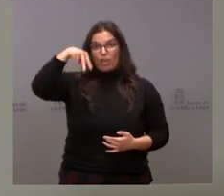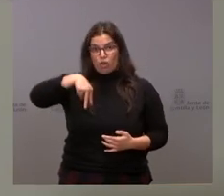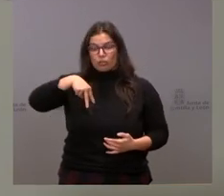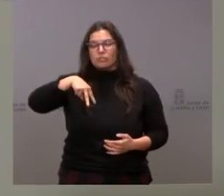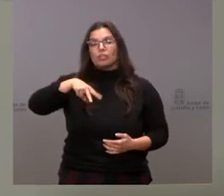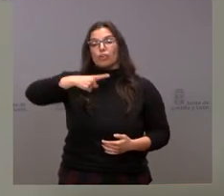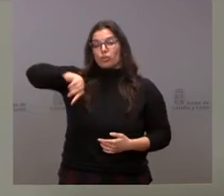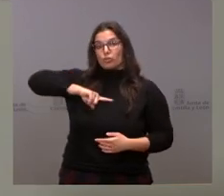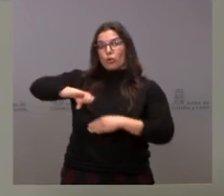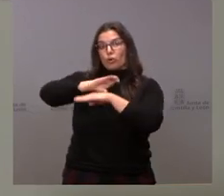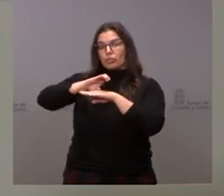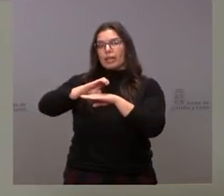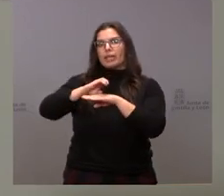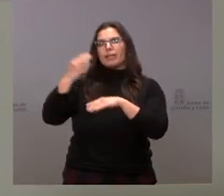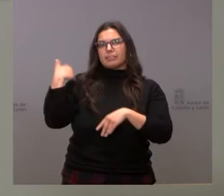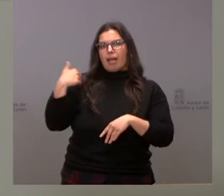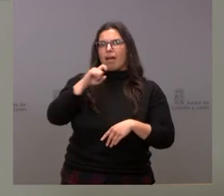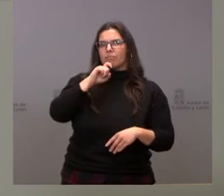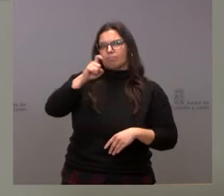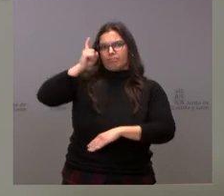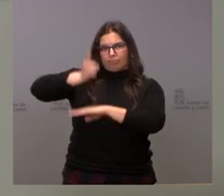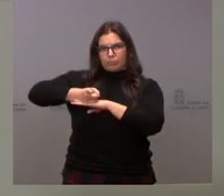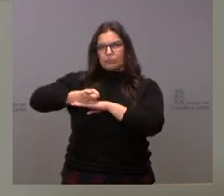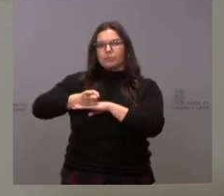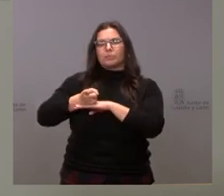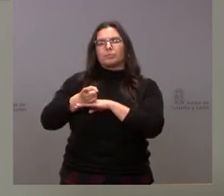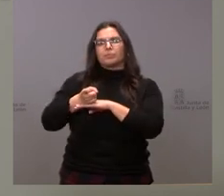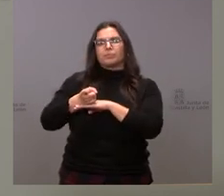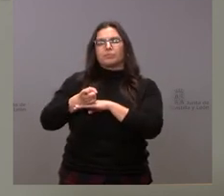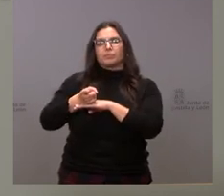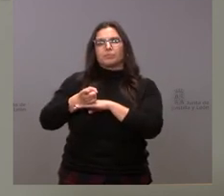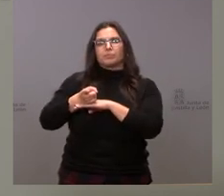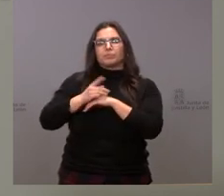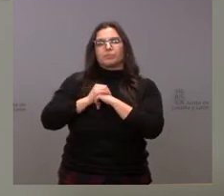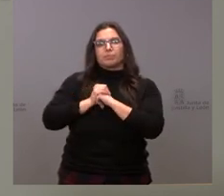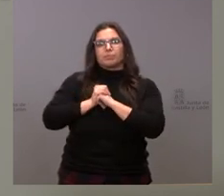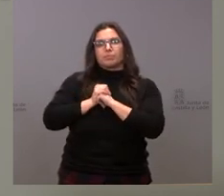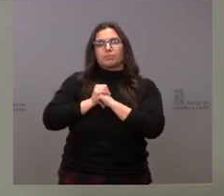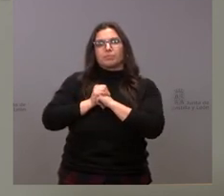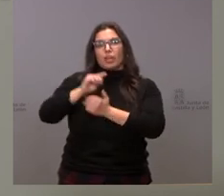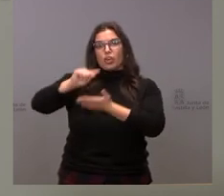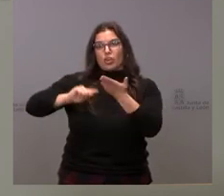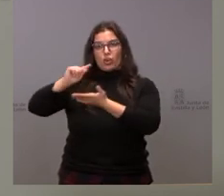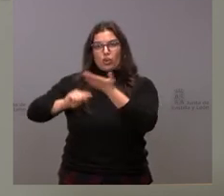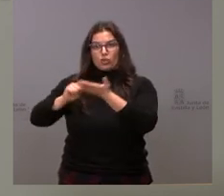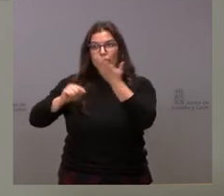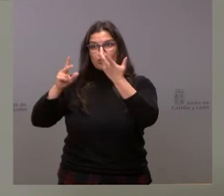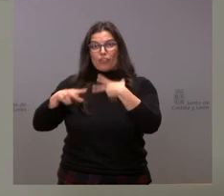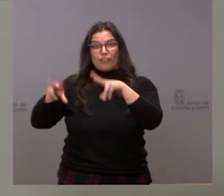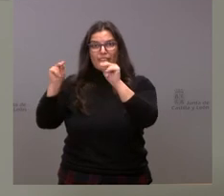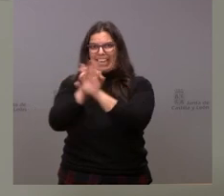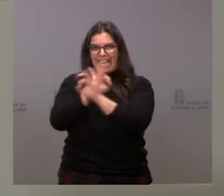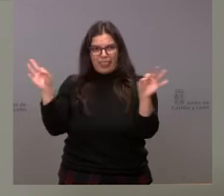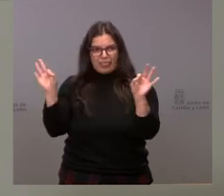se ha dado orden de que no sé se quite el contrato se le pide el contrato de nadie